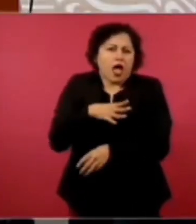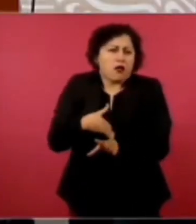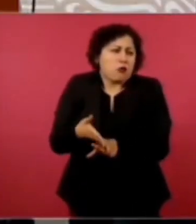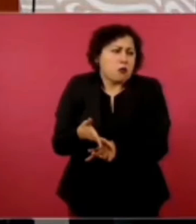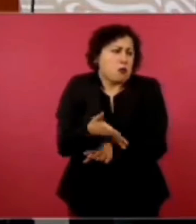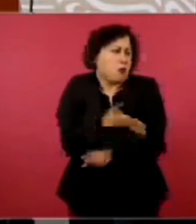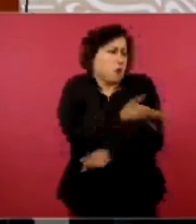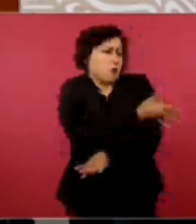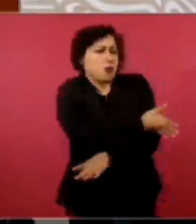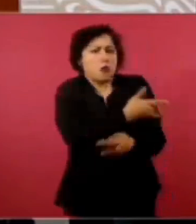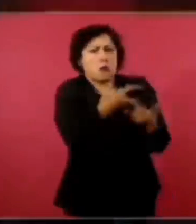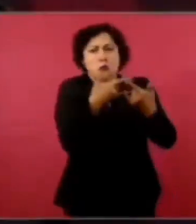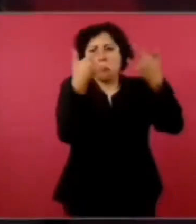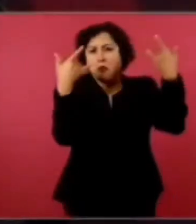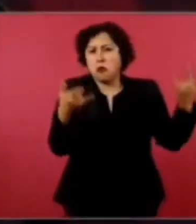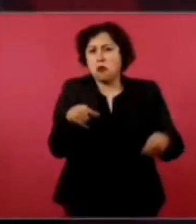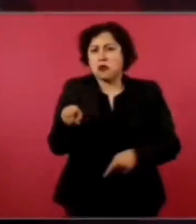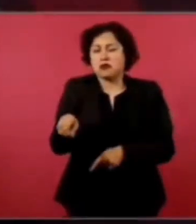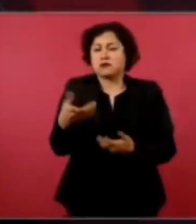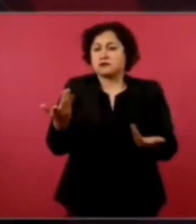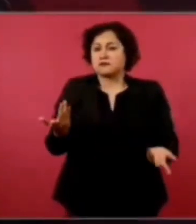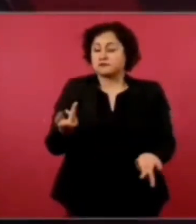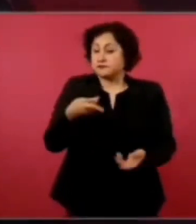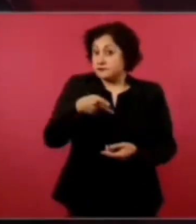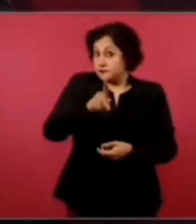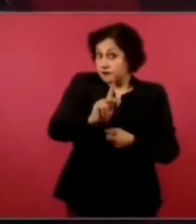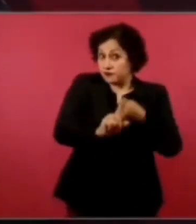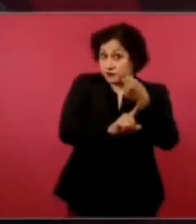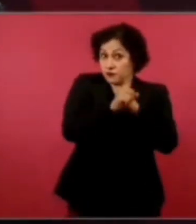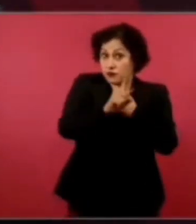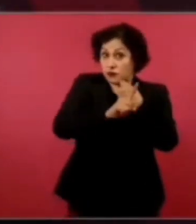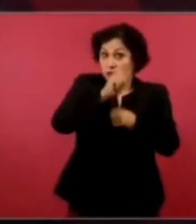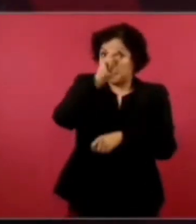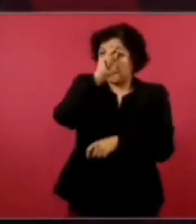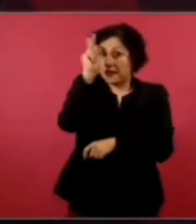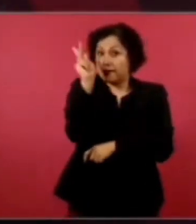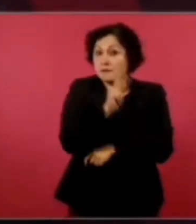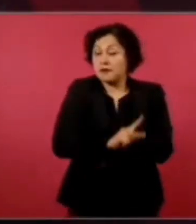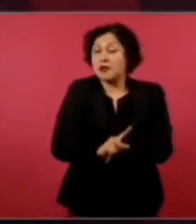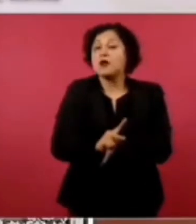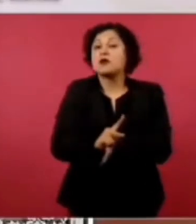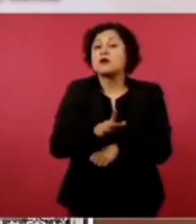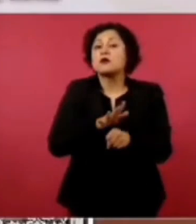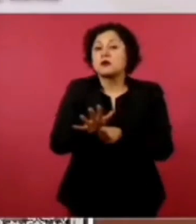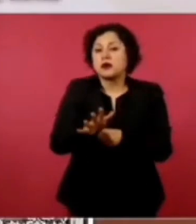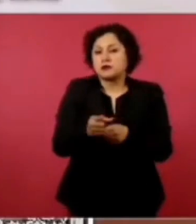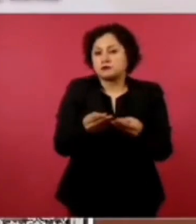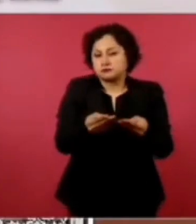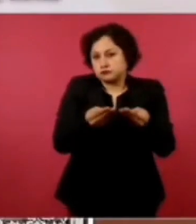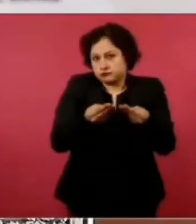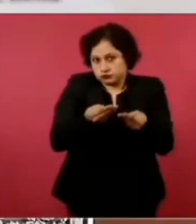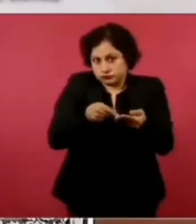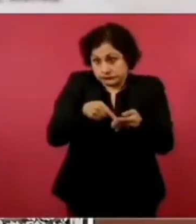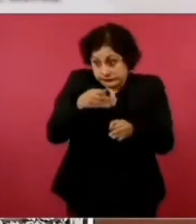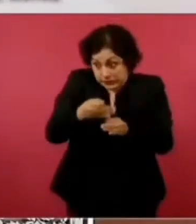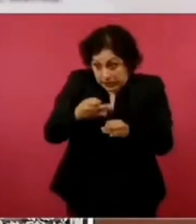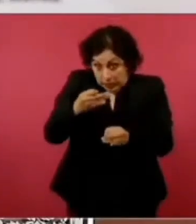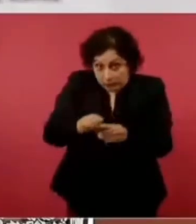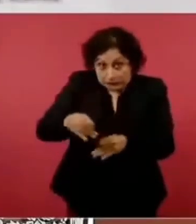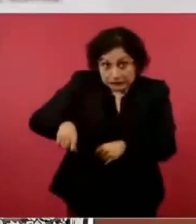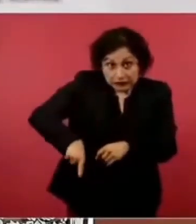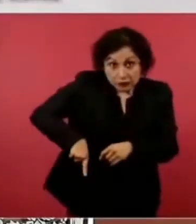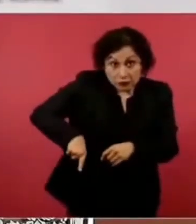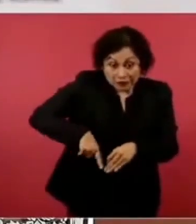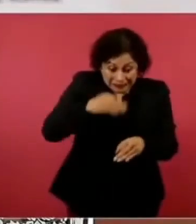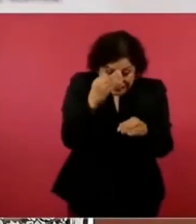Los problemas que hemos tenido pues son los únicos que realmente se han atendido por el gobierno en curso, el gobierno